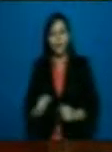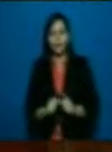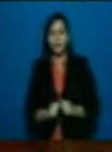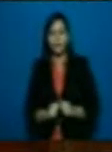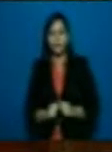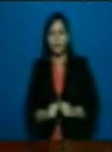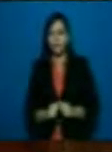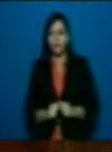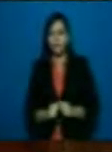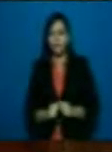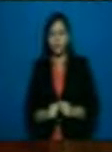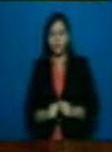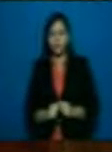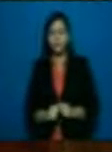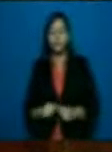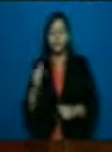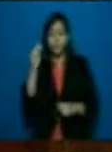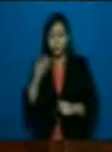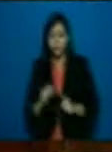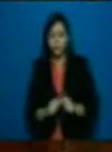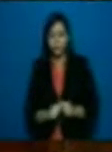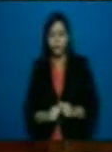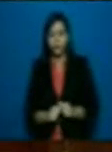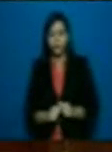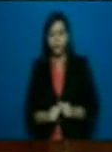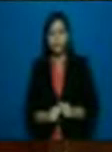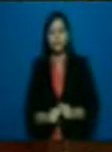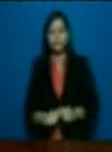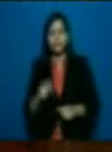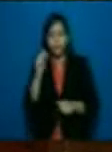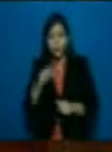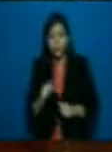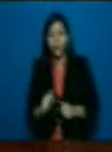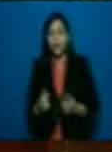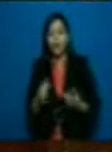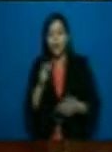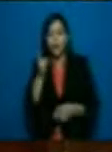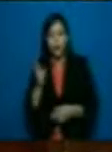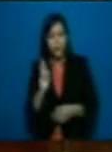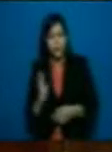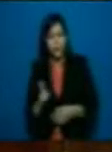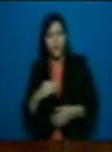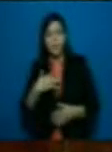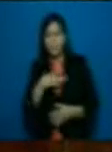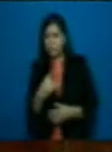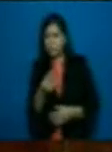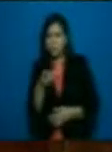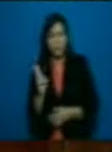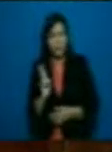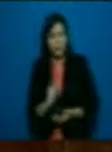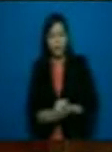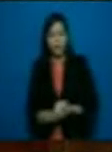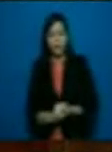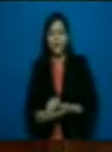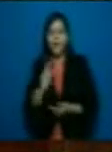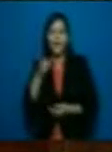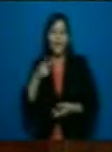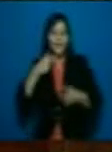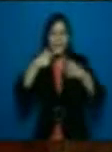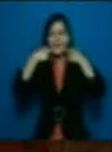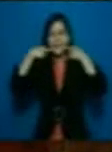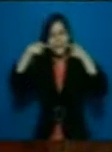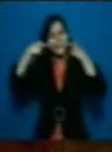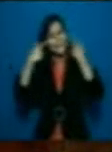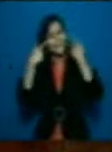se da cuenta que somos hermanos somos los mismos rostros las mismas sonrisas